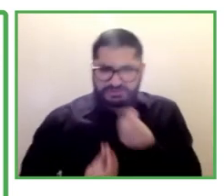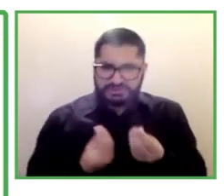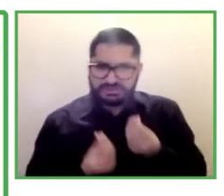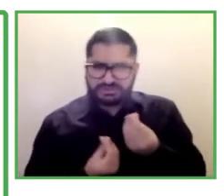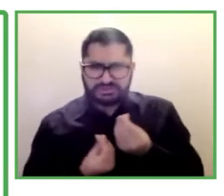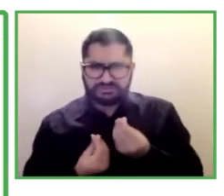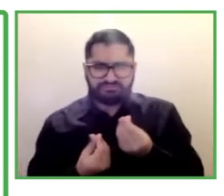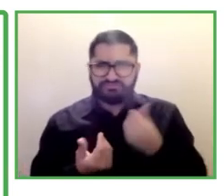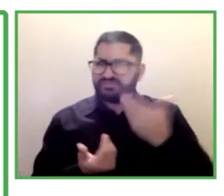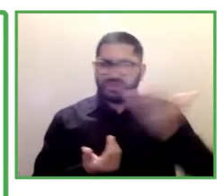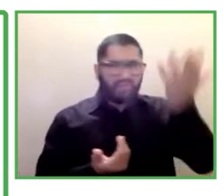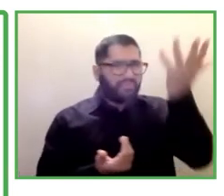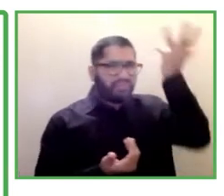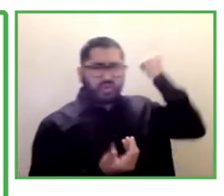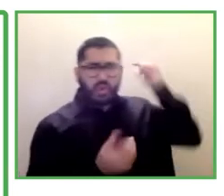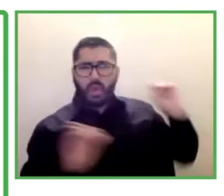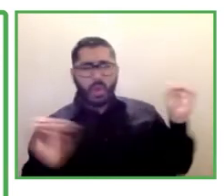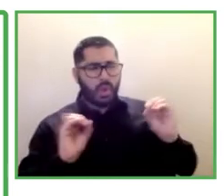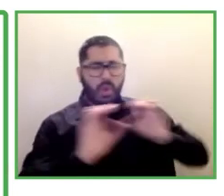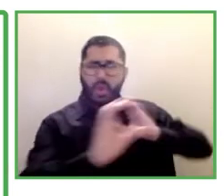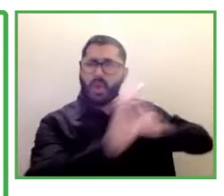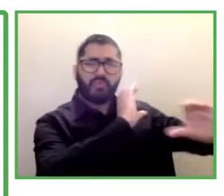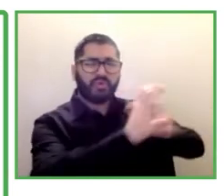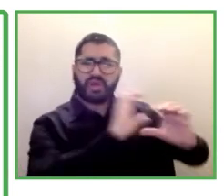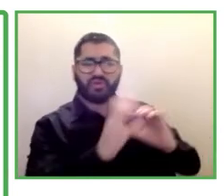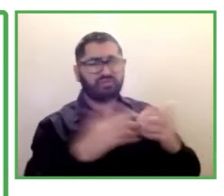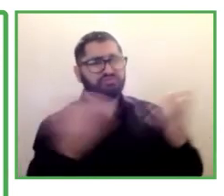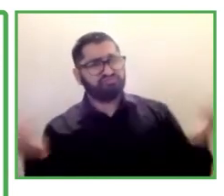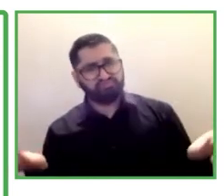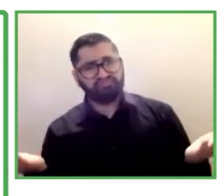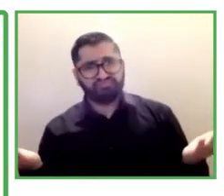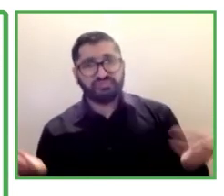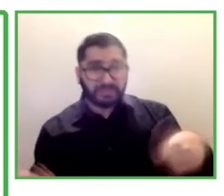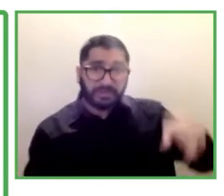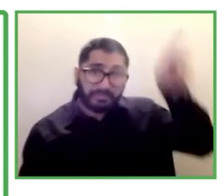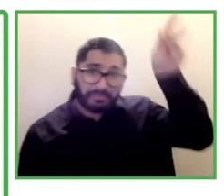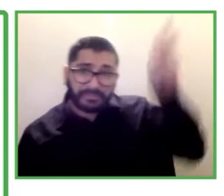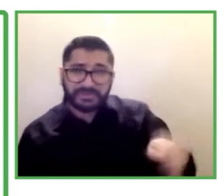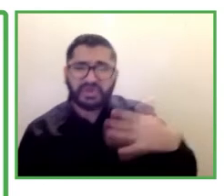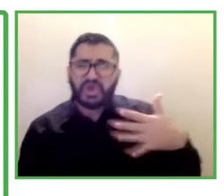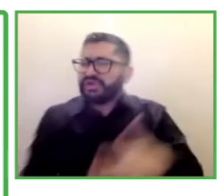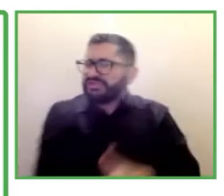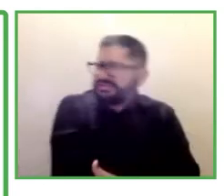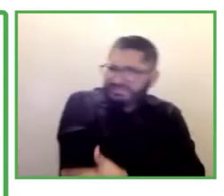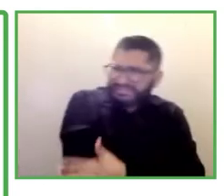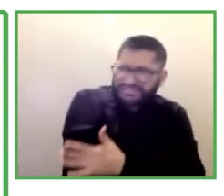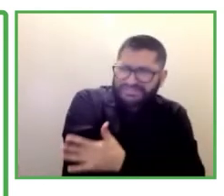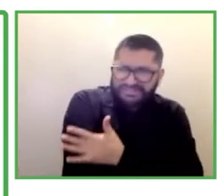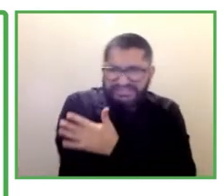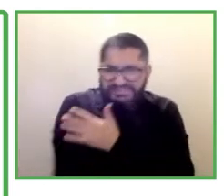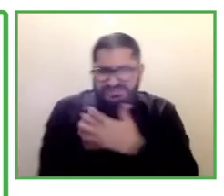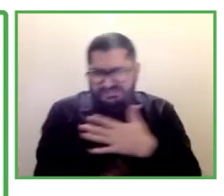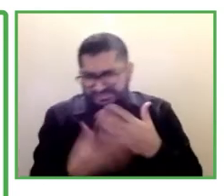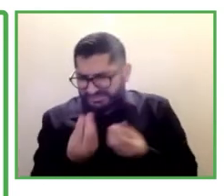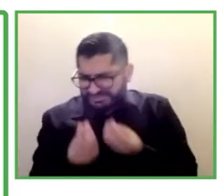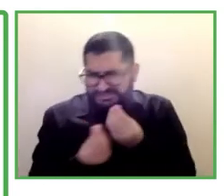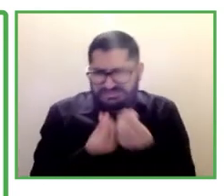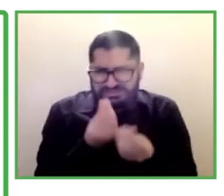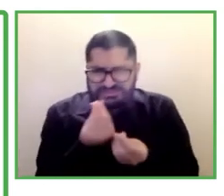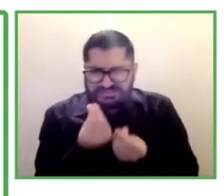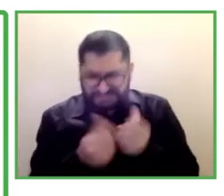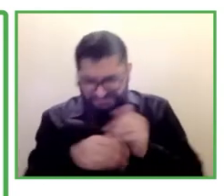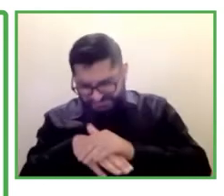persona con la sensibilidad al tacto lo veía como algo muy intimidante. Y como dije